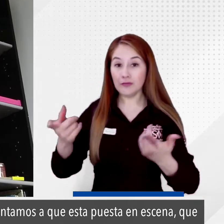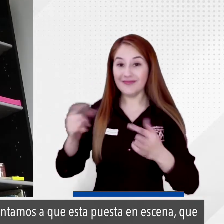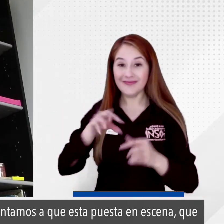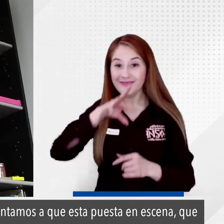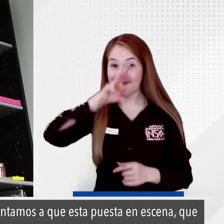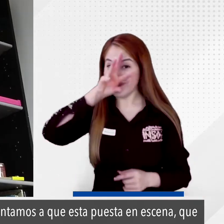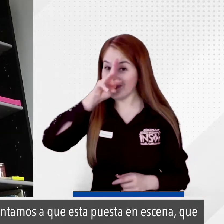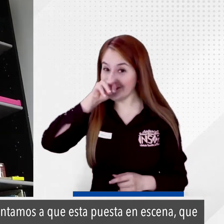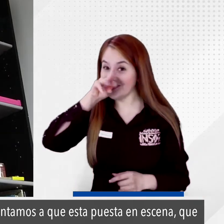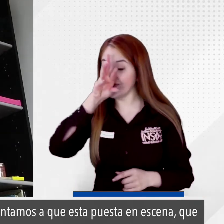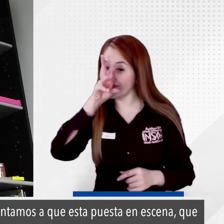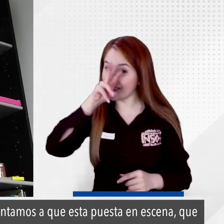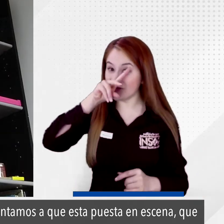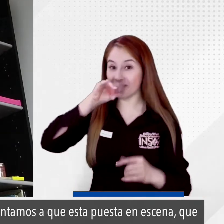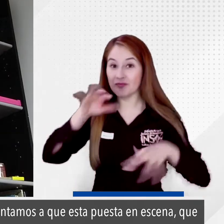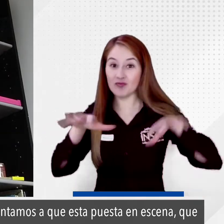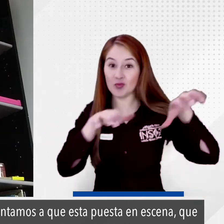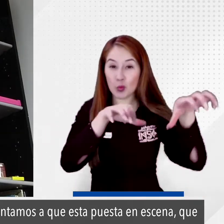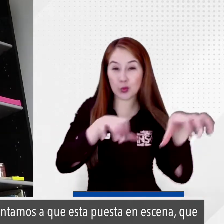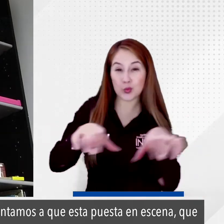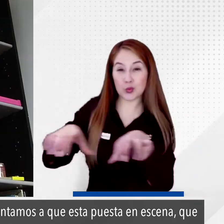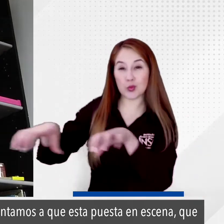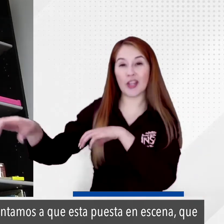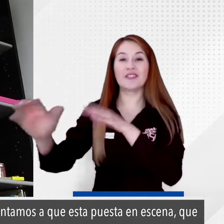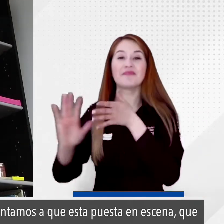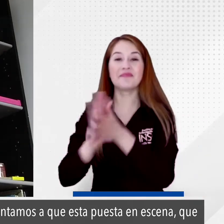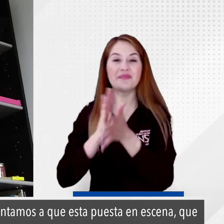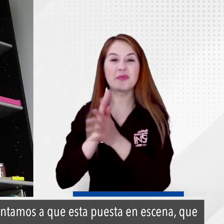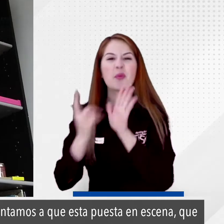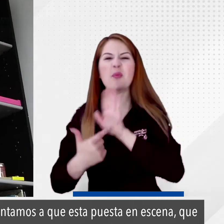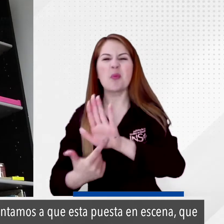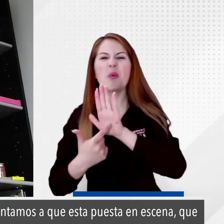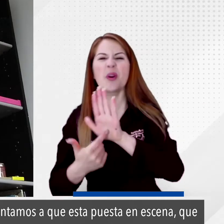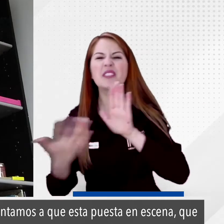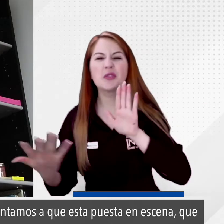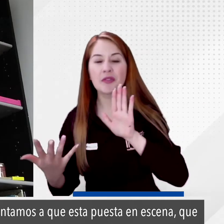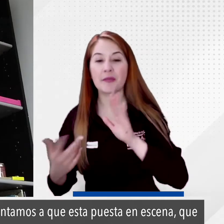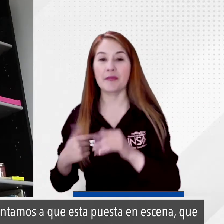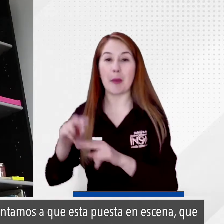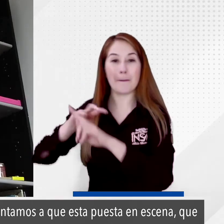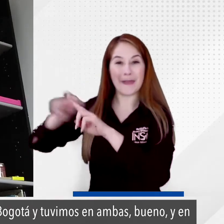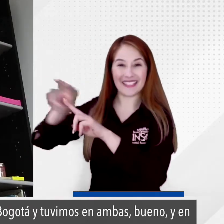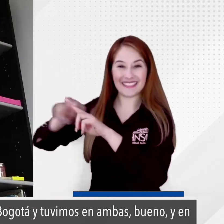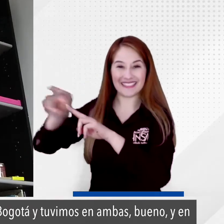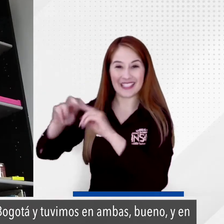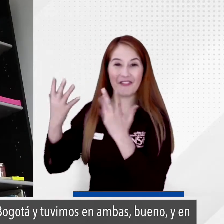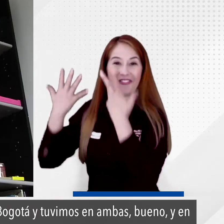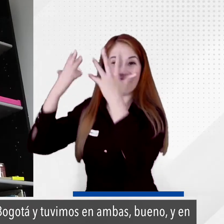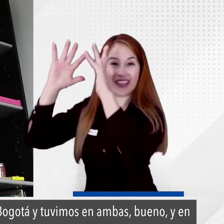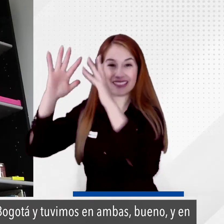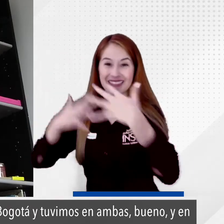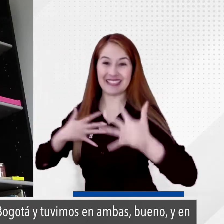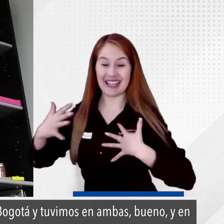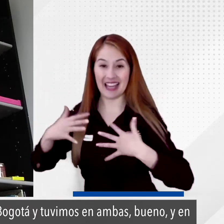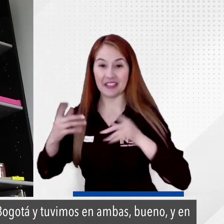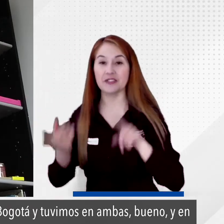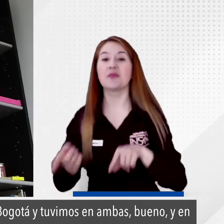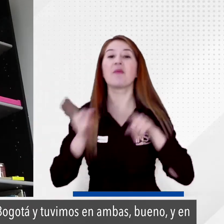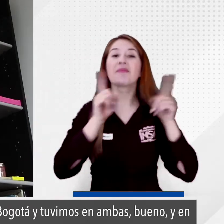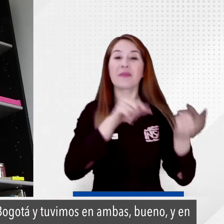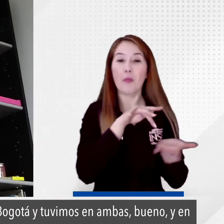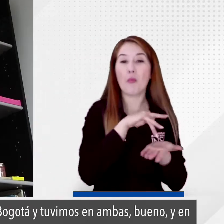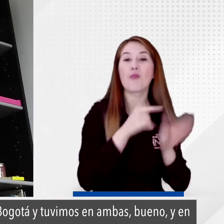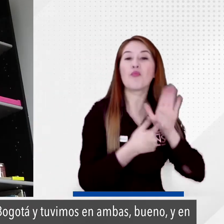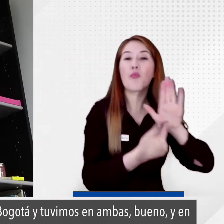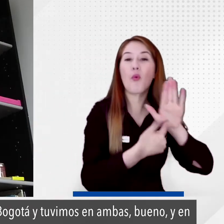en escena, ¿cierto? Que tuvimos la oportunidad de presentarla en el Festival de Teatro de Manizales, en la Feria Internacional del Libro,